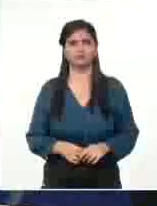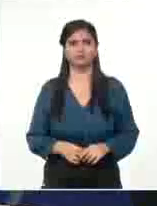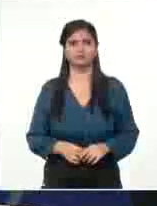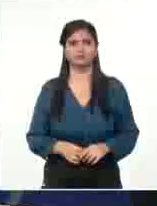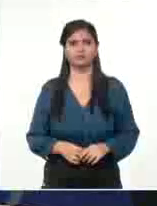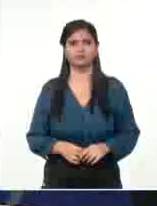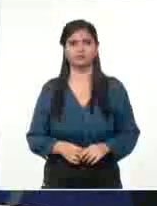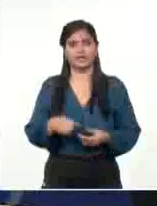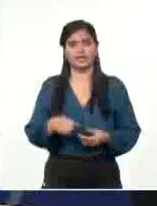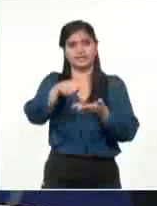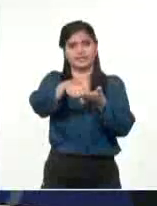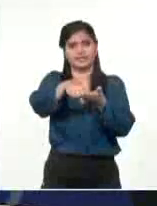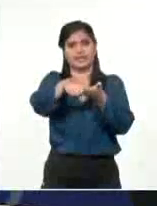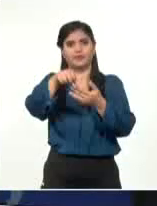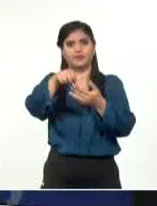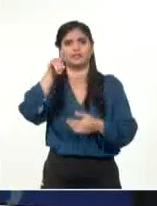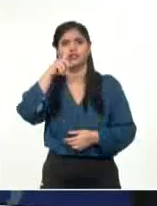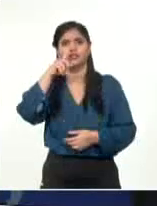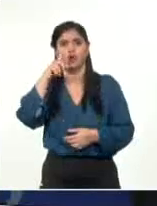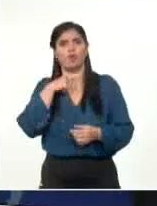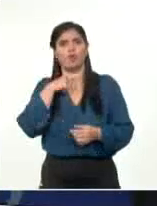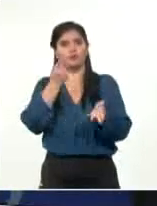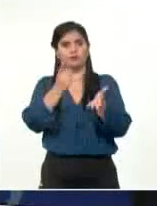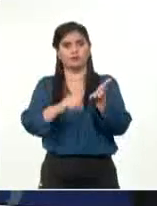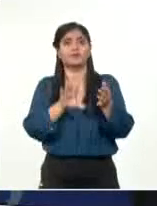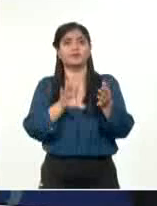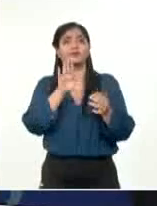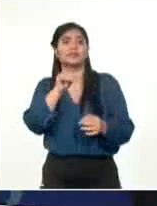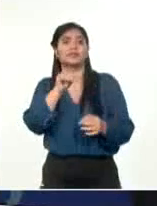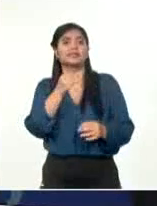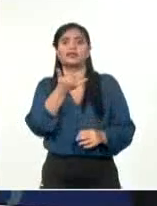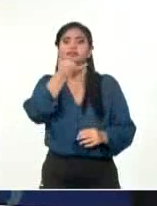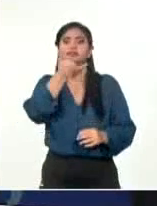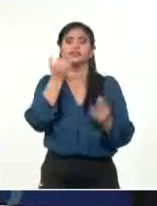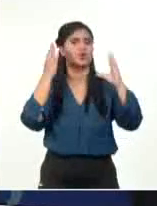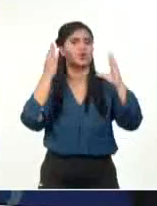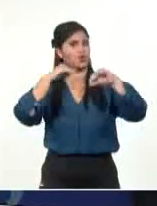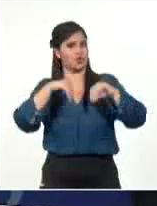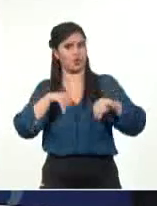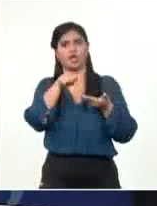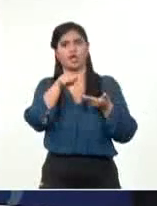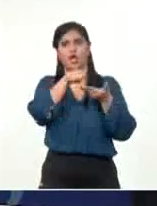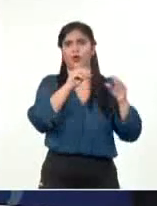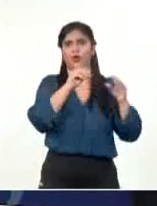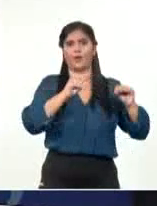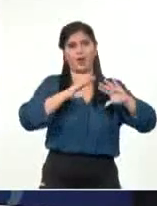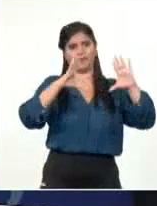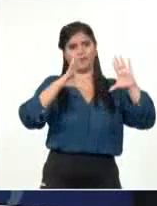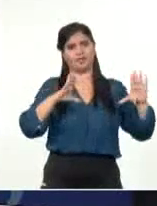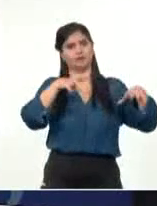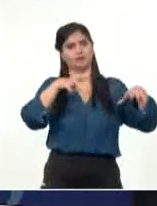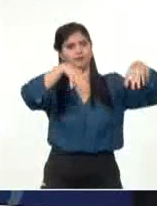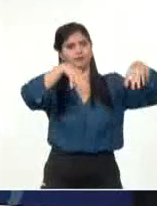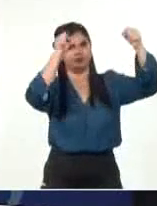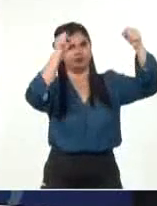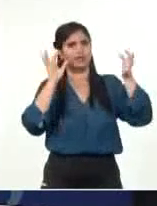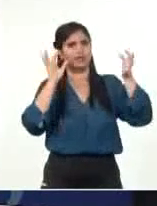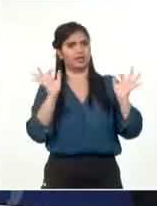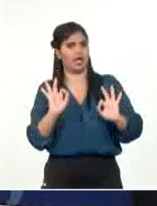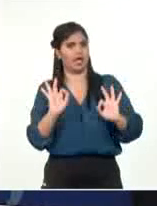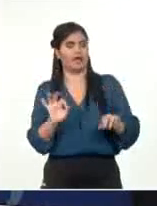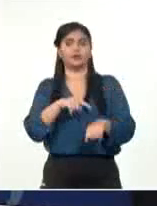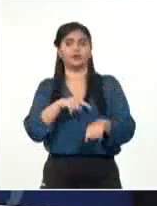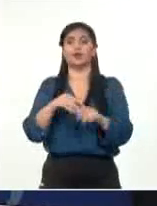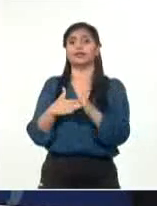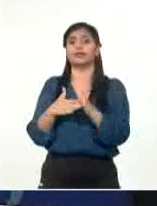La Unión Eléctrica informó hoy que no se pronostican interrupciones al servicio en el horario diurno por déficit de generación y en el pico